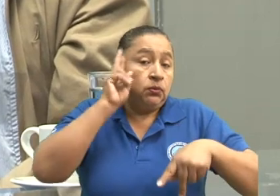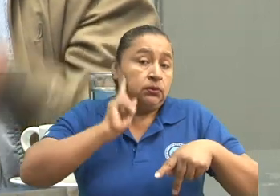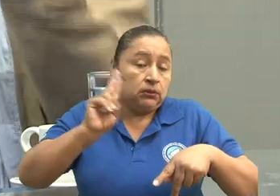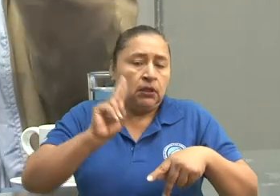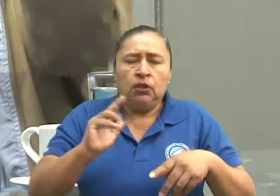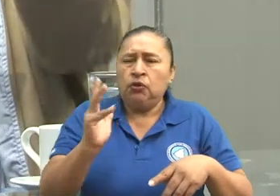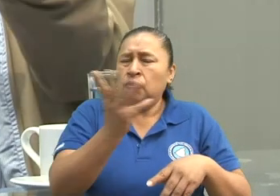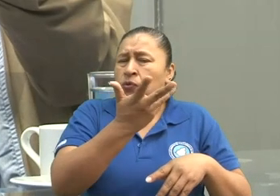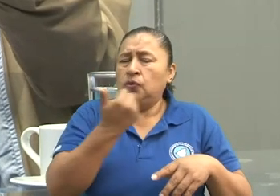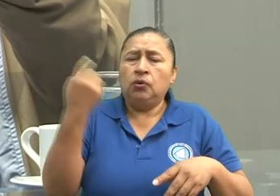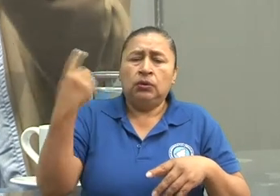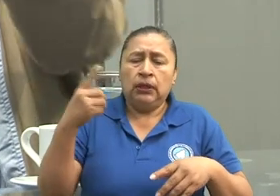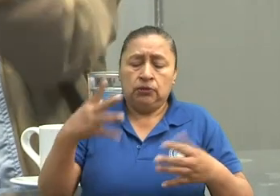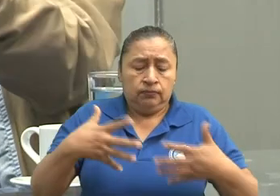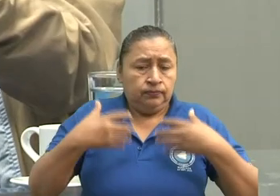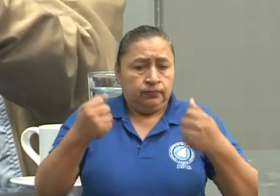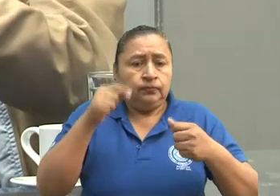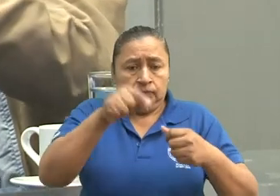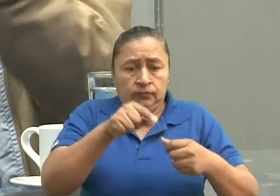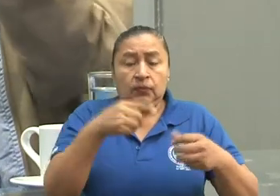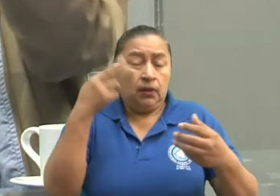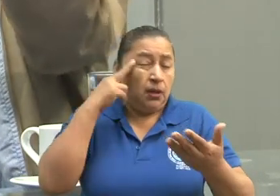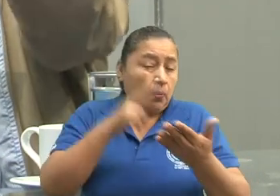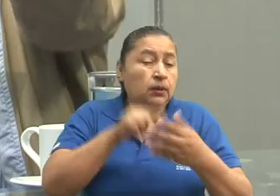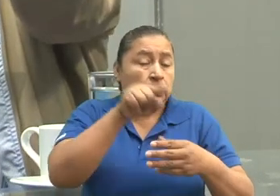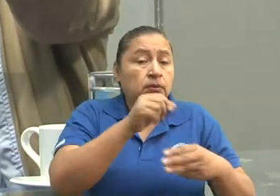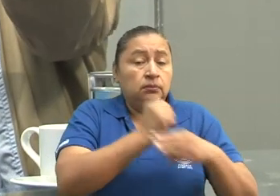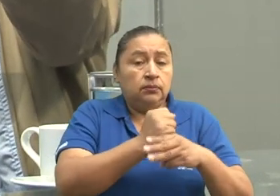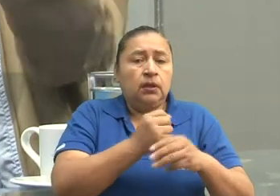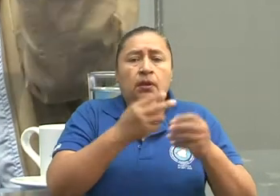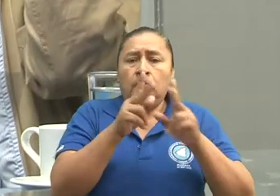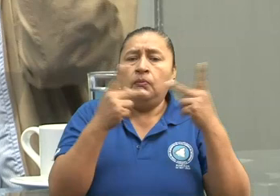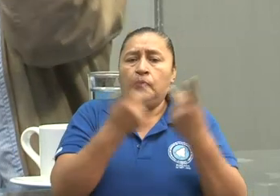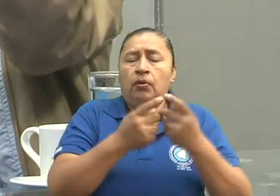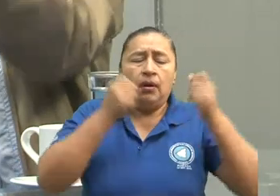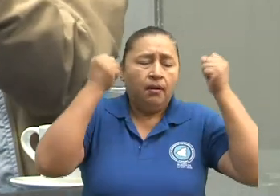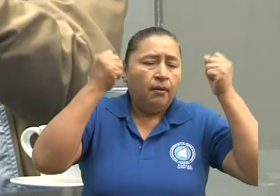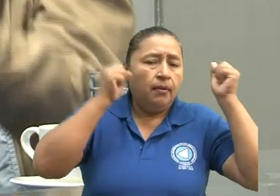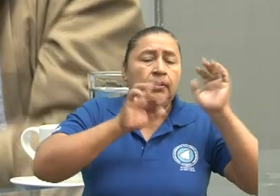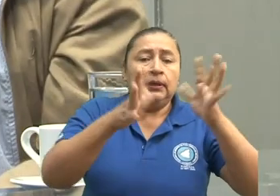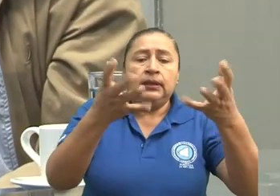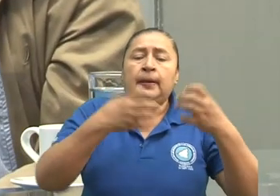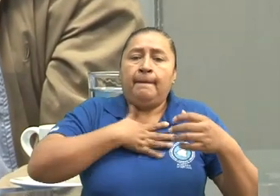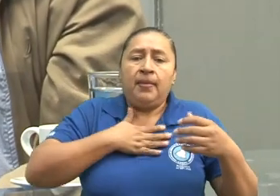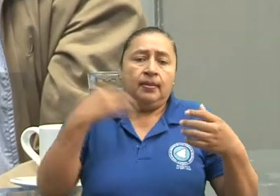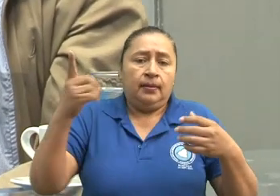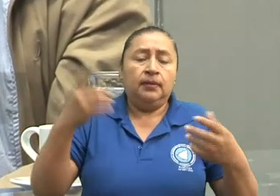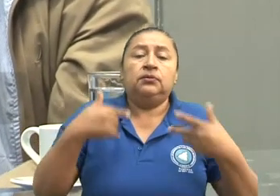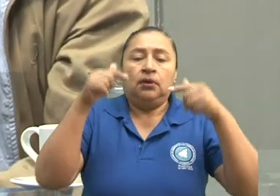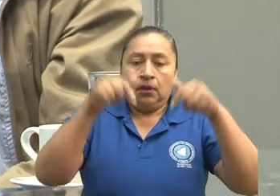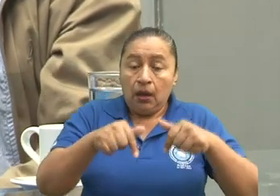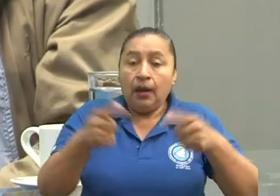esos derechos que se reivindicaron en esa masacre, el pueblo manifestando la reivindicación de sus derechos, los